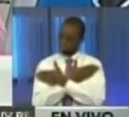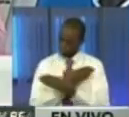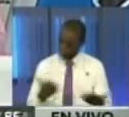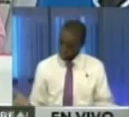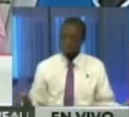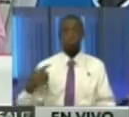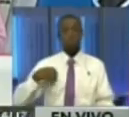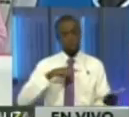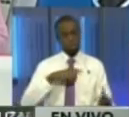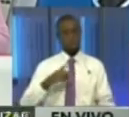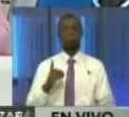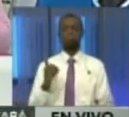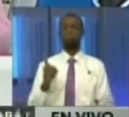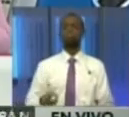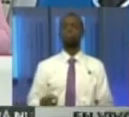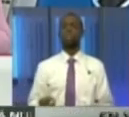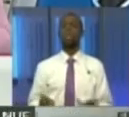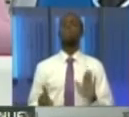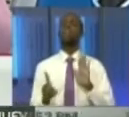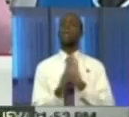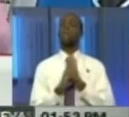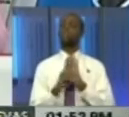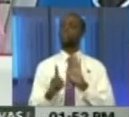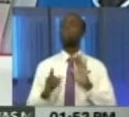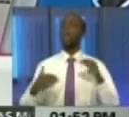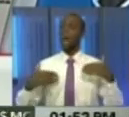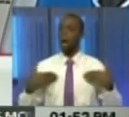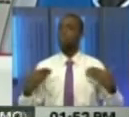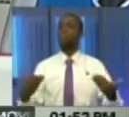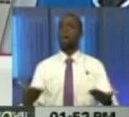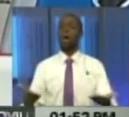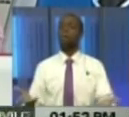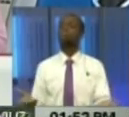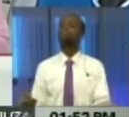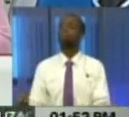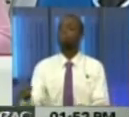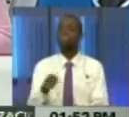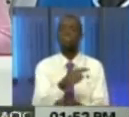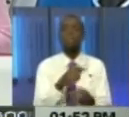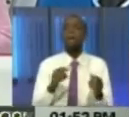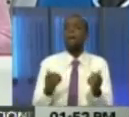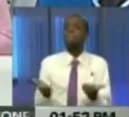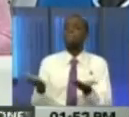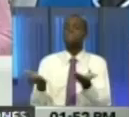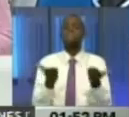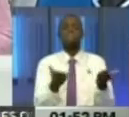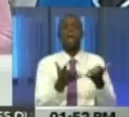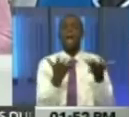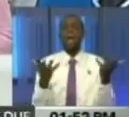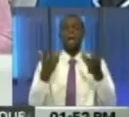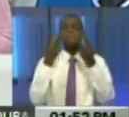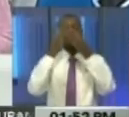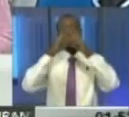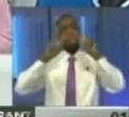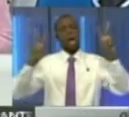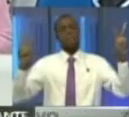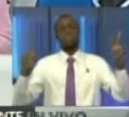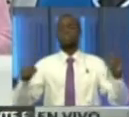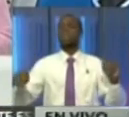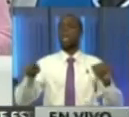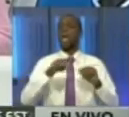tenemos con la democracia y la paz como garantes del ejercicio de los derechos